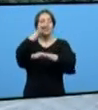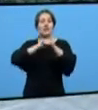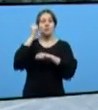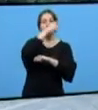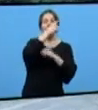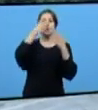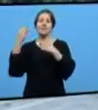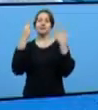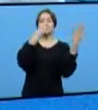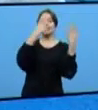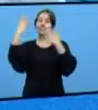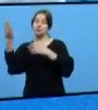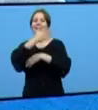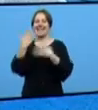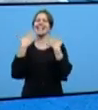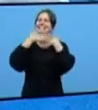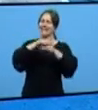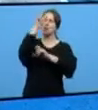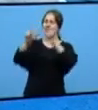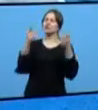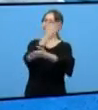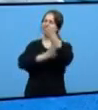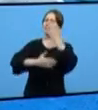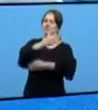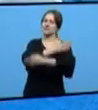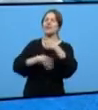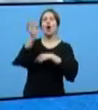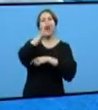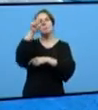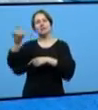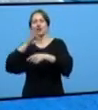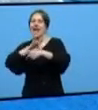1972 por integración cultural e social das persoas con discapacidade e enfermos de larga curación.